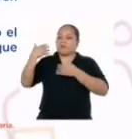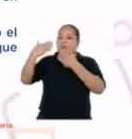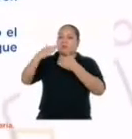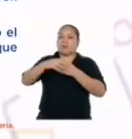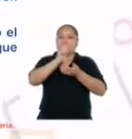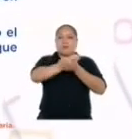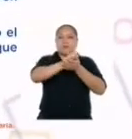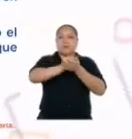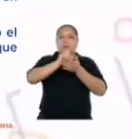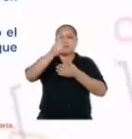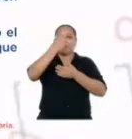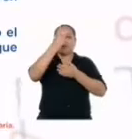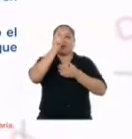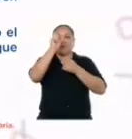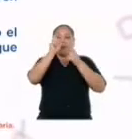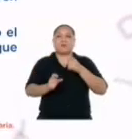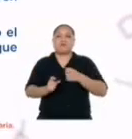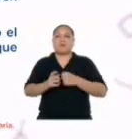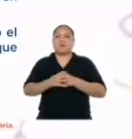escribe en primera persona.